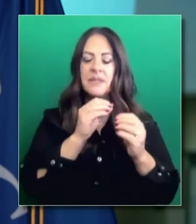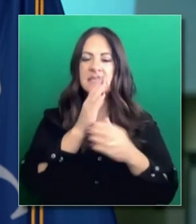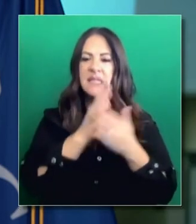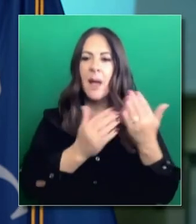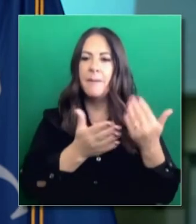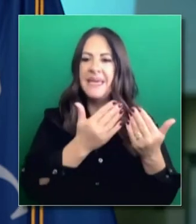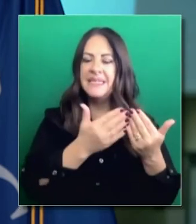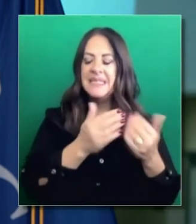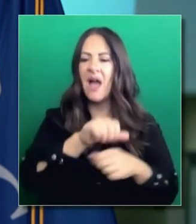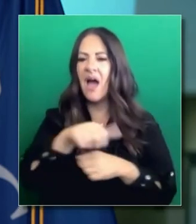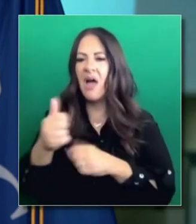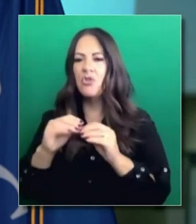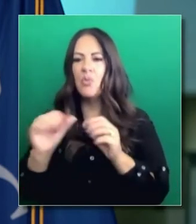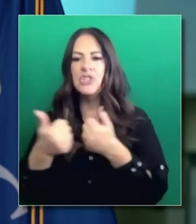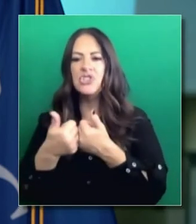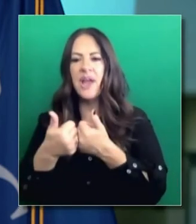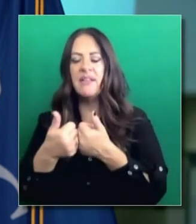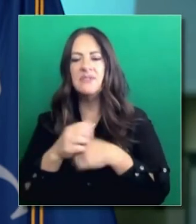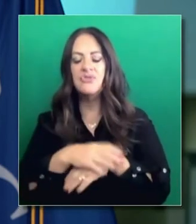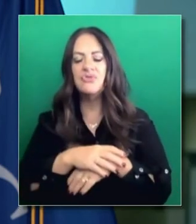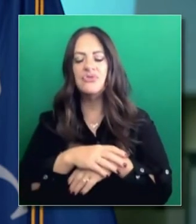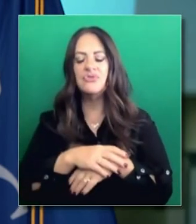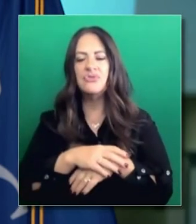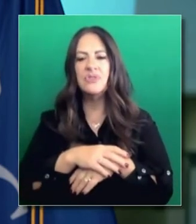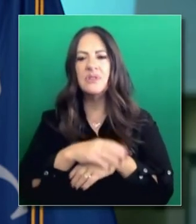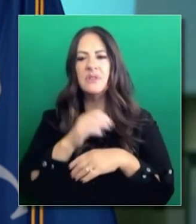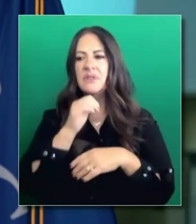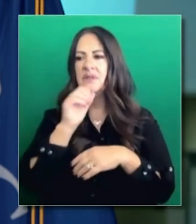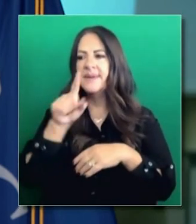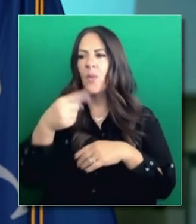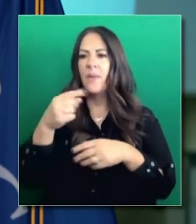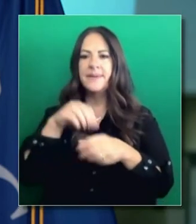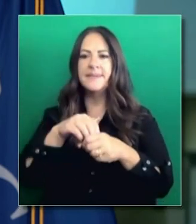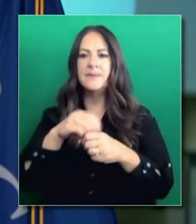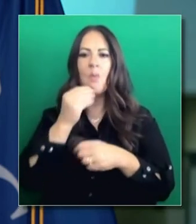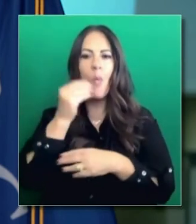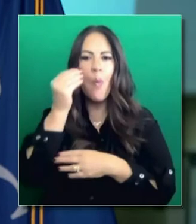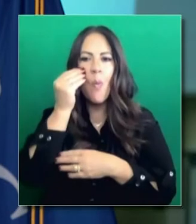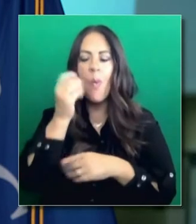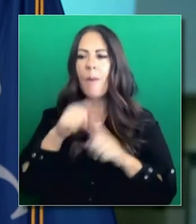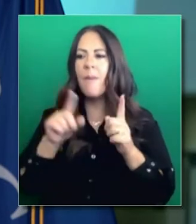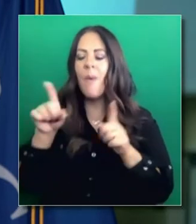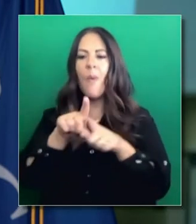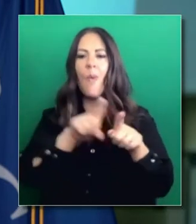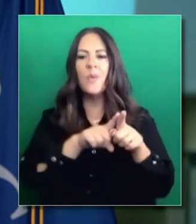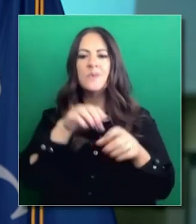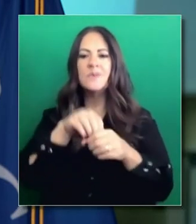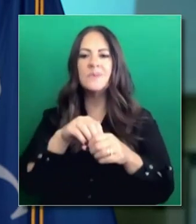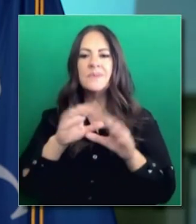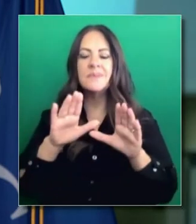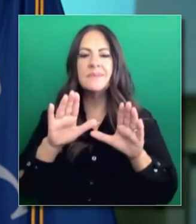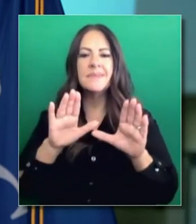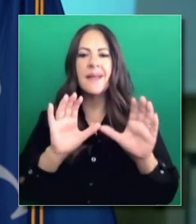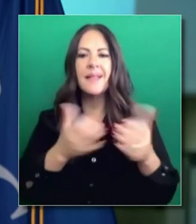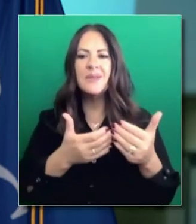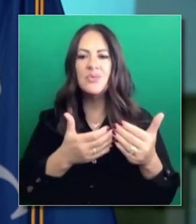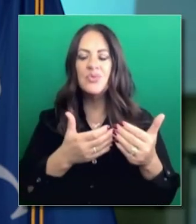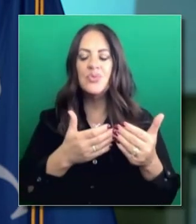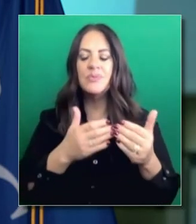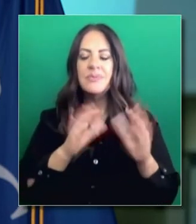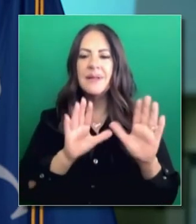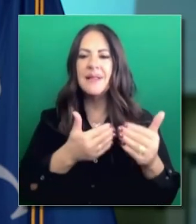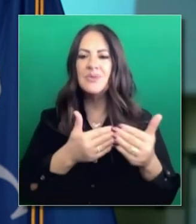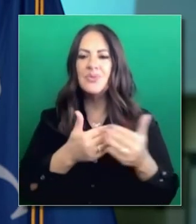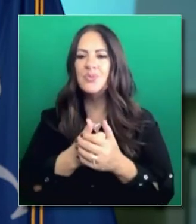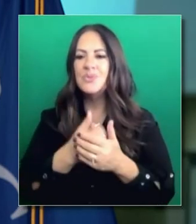ella. En un ambiente más tradicional tal vez no sería capaz de hacer eso. Así que de muchas maneras hay ventajas junto con las desventajas.